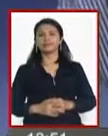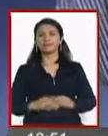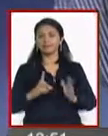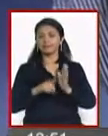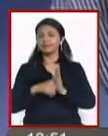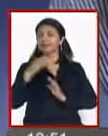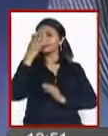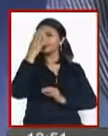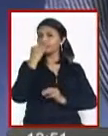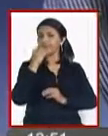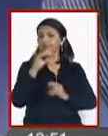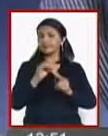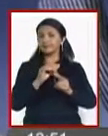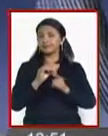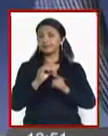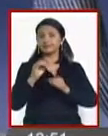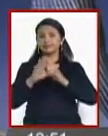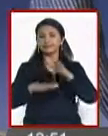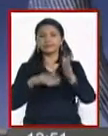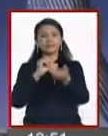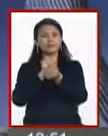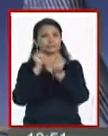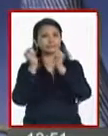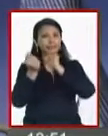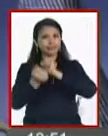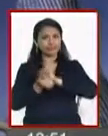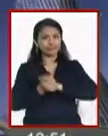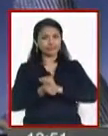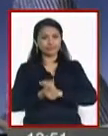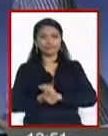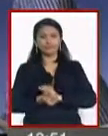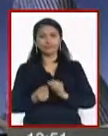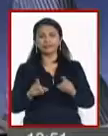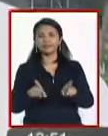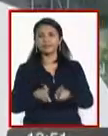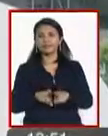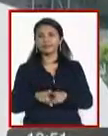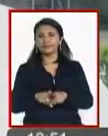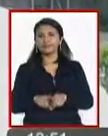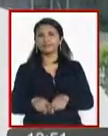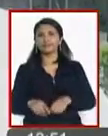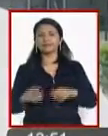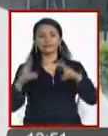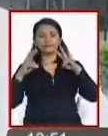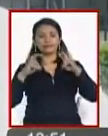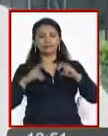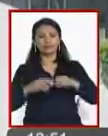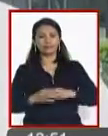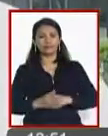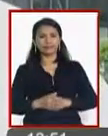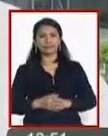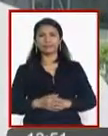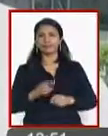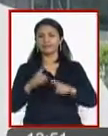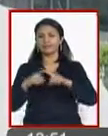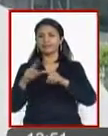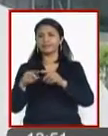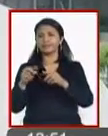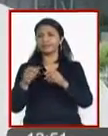y está durmiendo, pero está andando. Entonces es un trastorno que lógicamente que también tiene que hacer un análisis con el neurólogo,